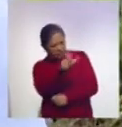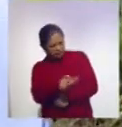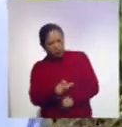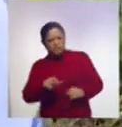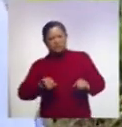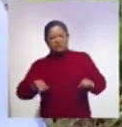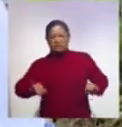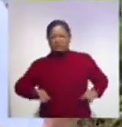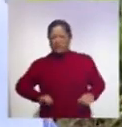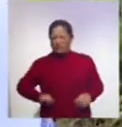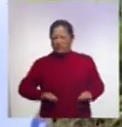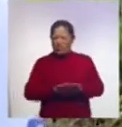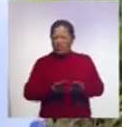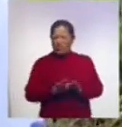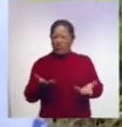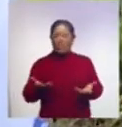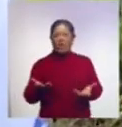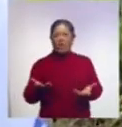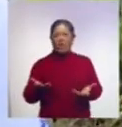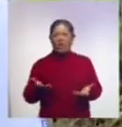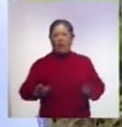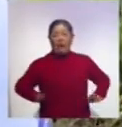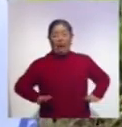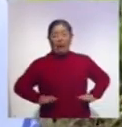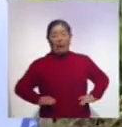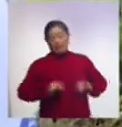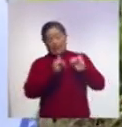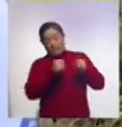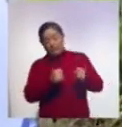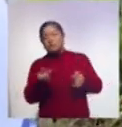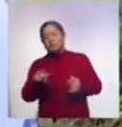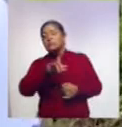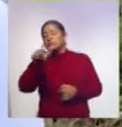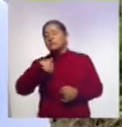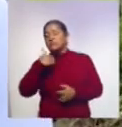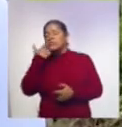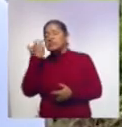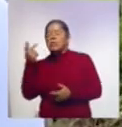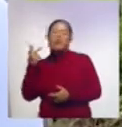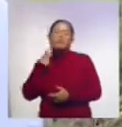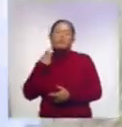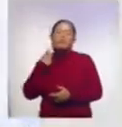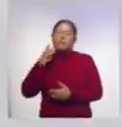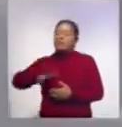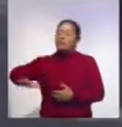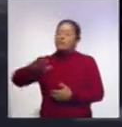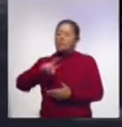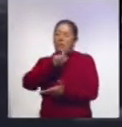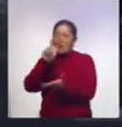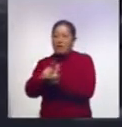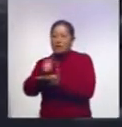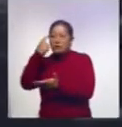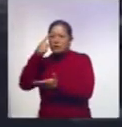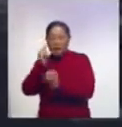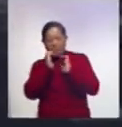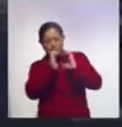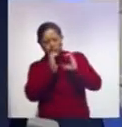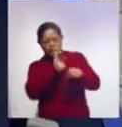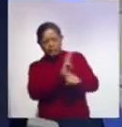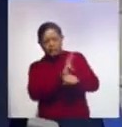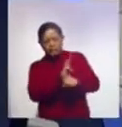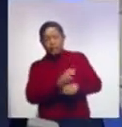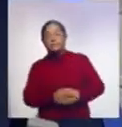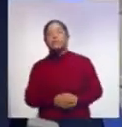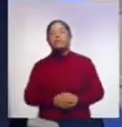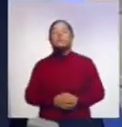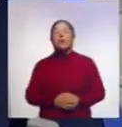después generar política pública que nos permita establecer estrategias de manejo y de prevención sobre todo. El tamizaje se aplicará en